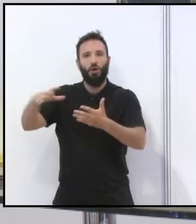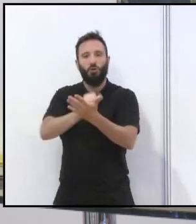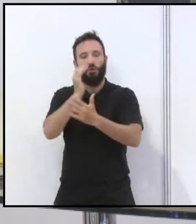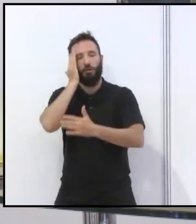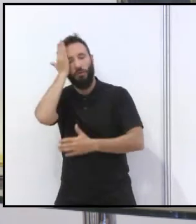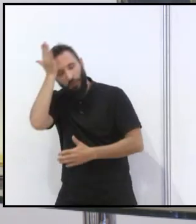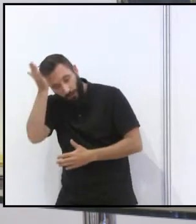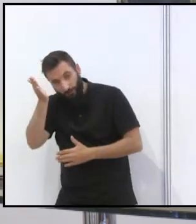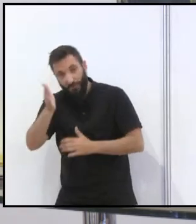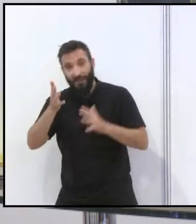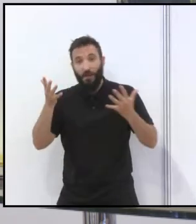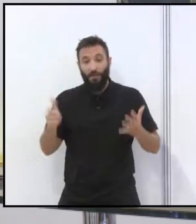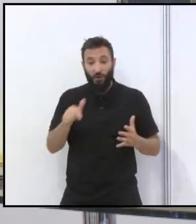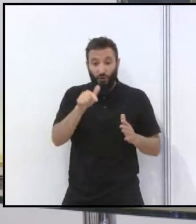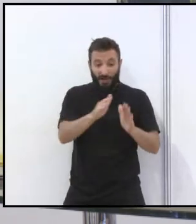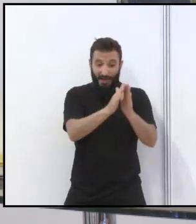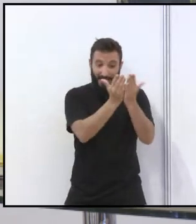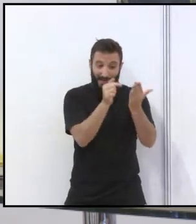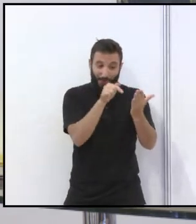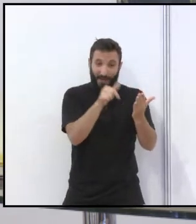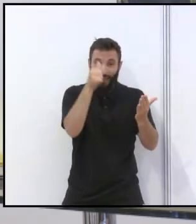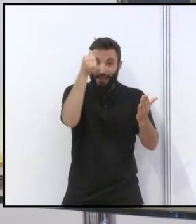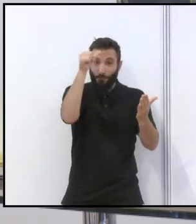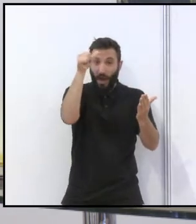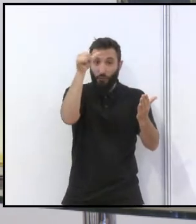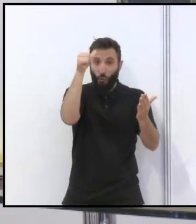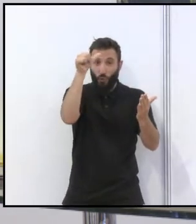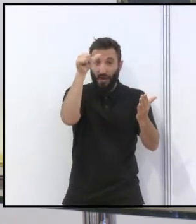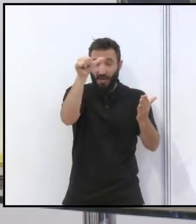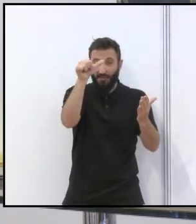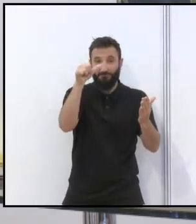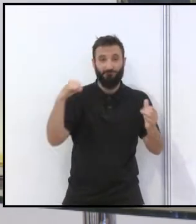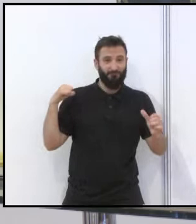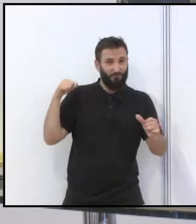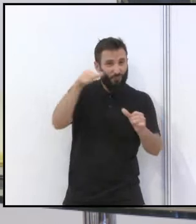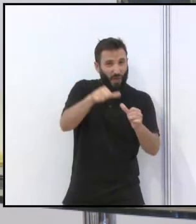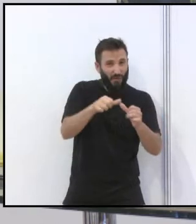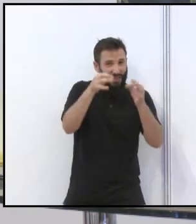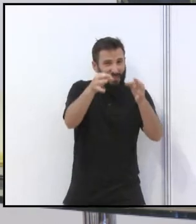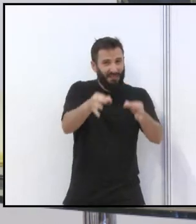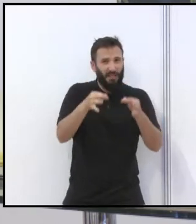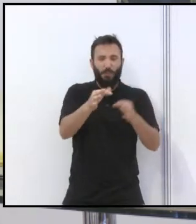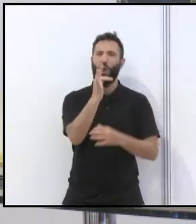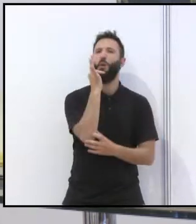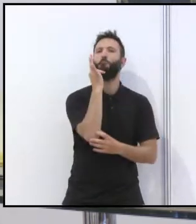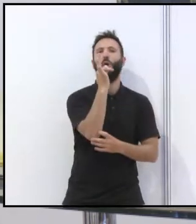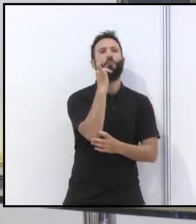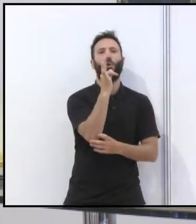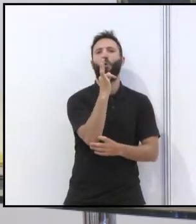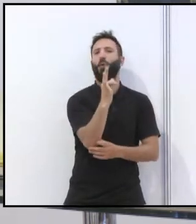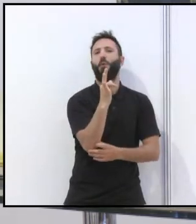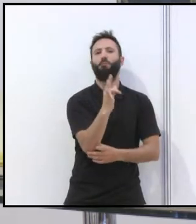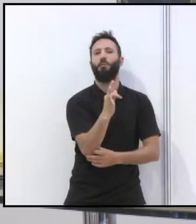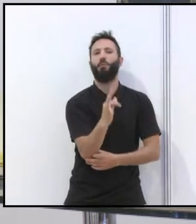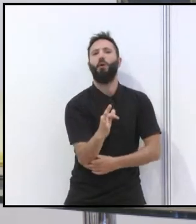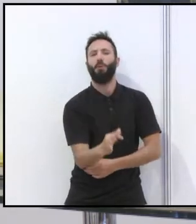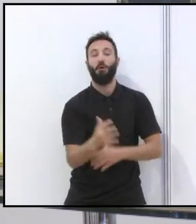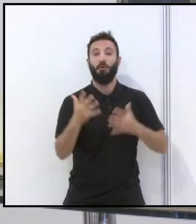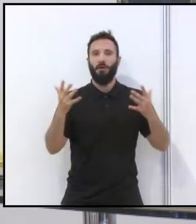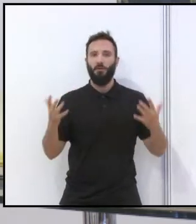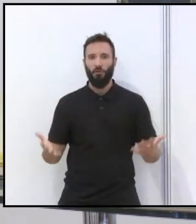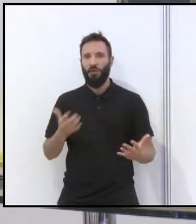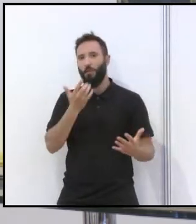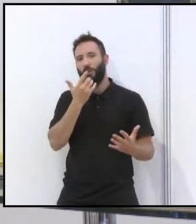la representación masculina y la curiosidad, esa relación siempre ha sido positiva, ¿no? Y tenemos el paradigma probablemente